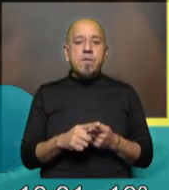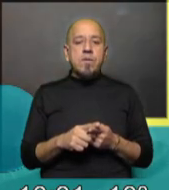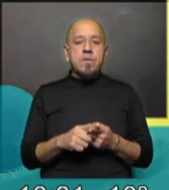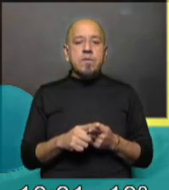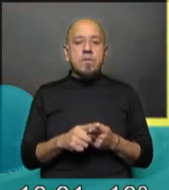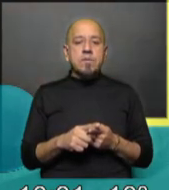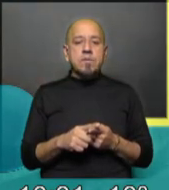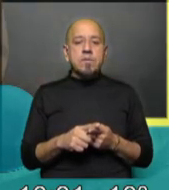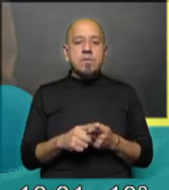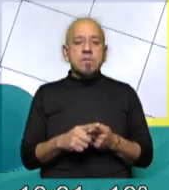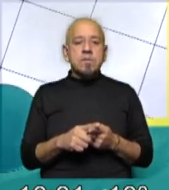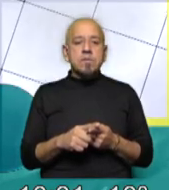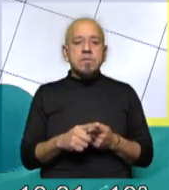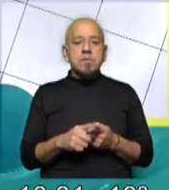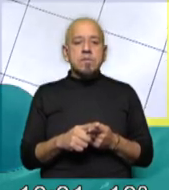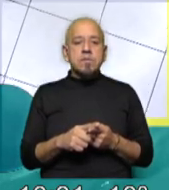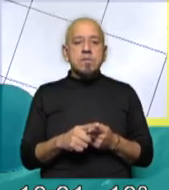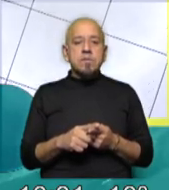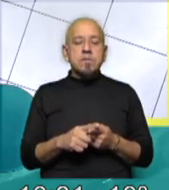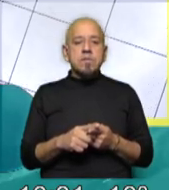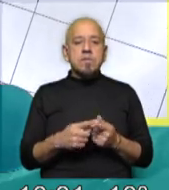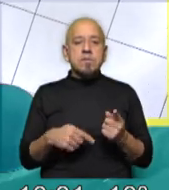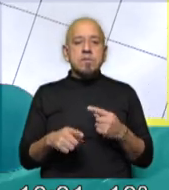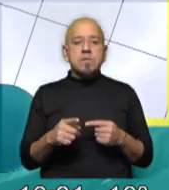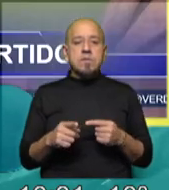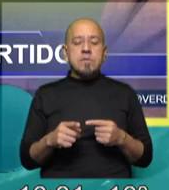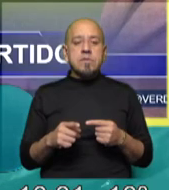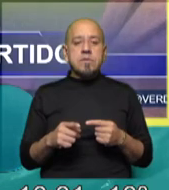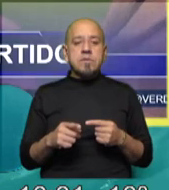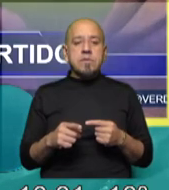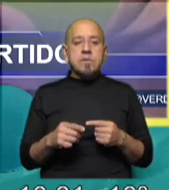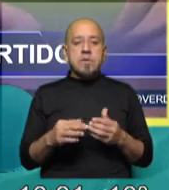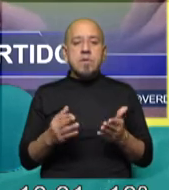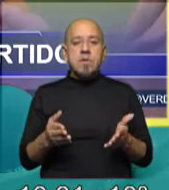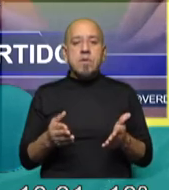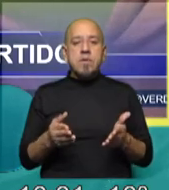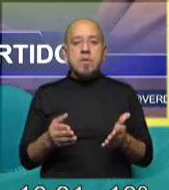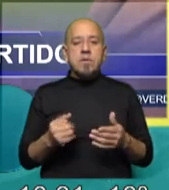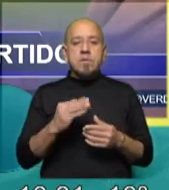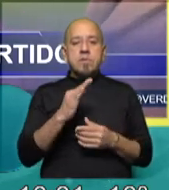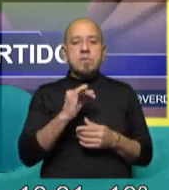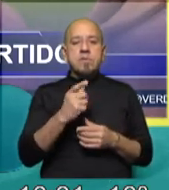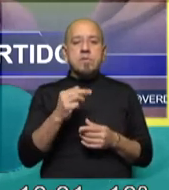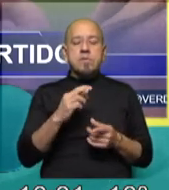Repito. ¿Moncho Inicio? Sí. Mirá. No, la rompe. Sí, bueno, está Pilar Rosselló también por ahí. Está